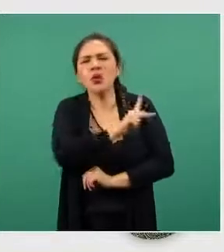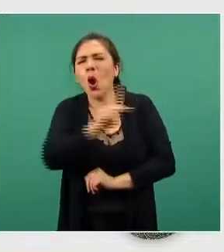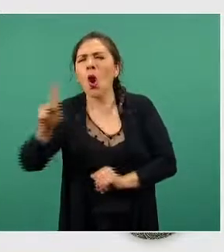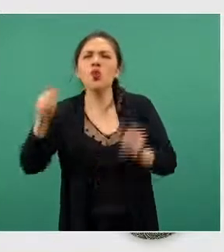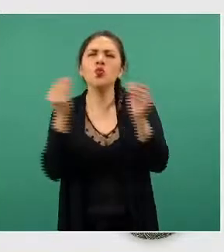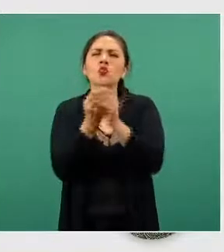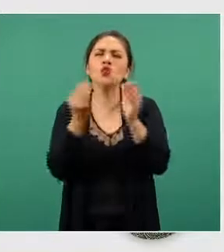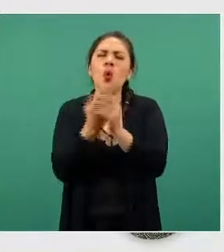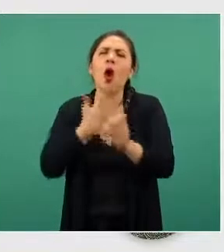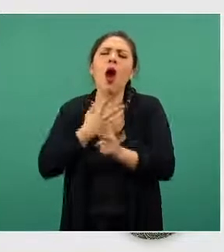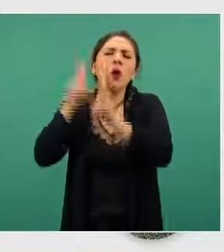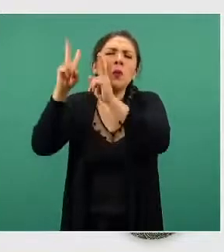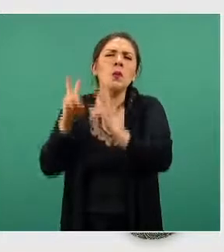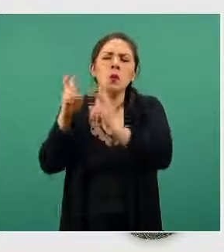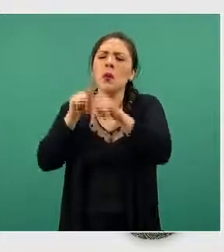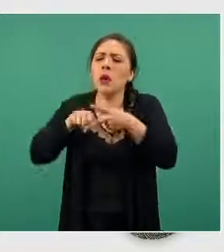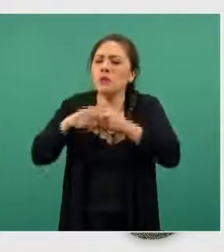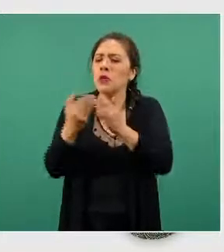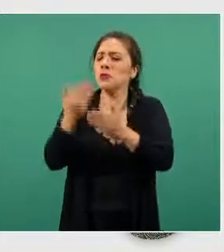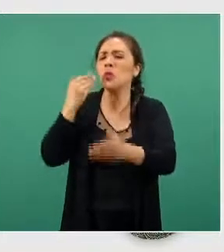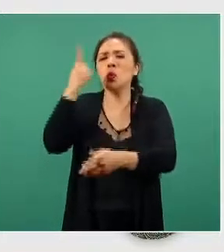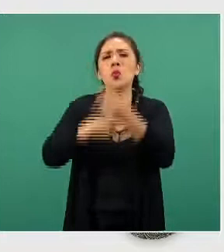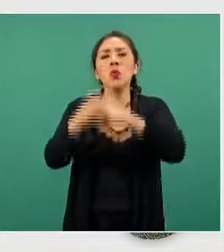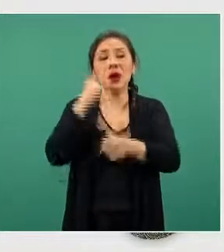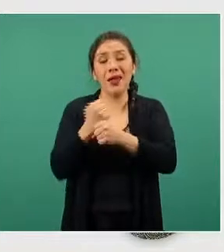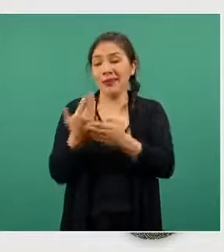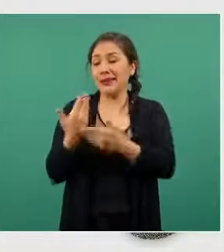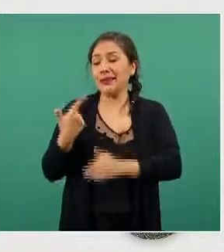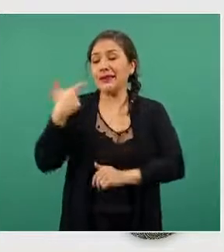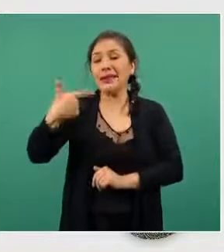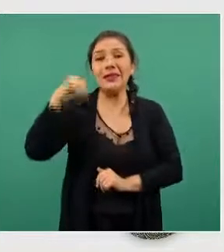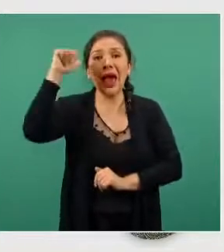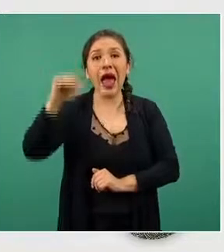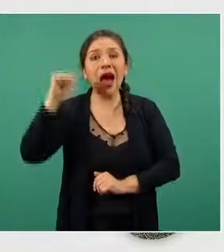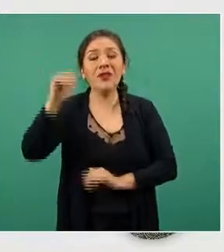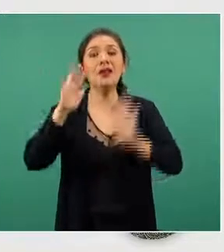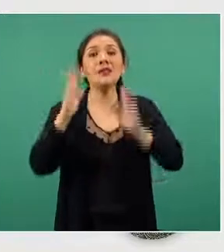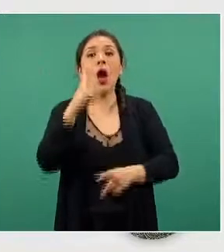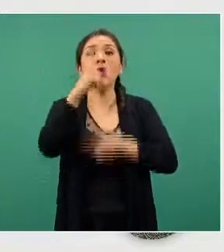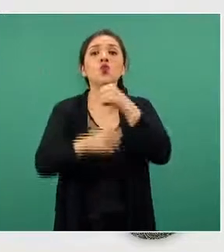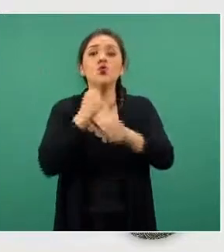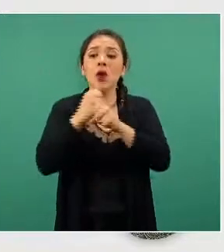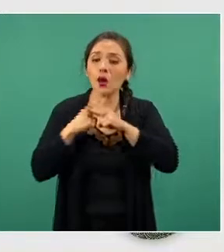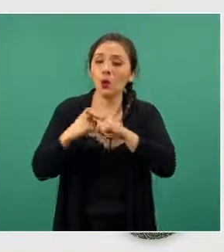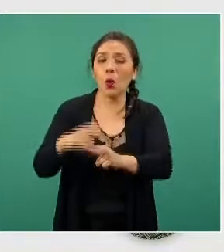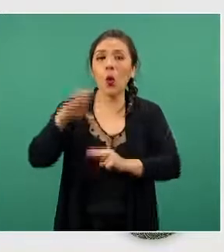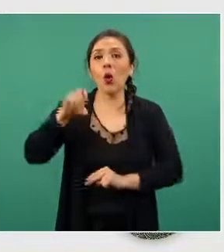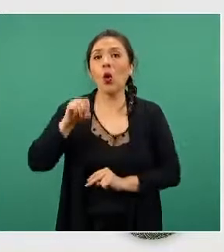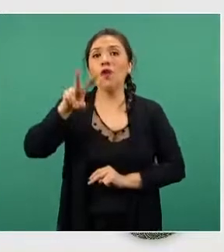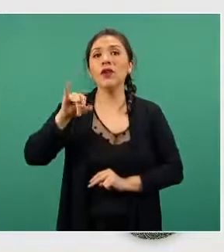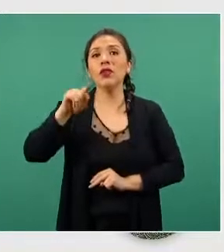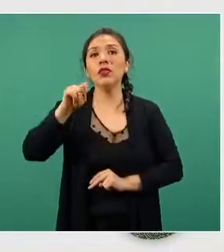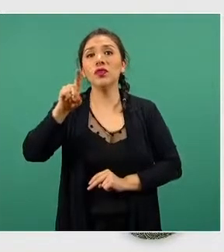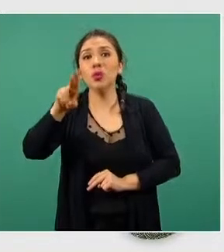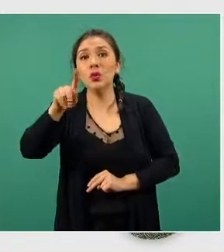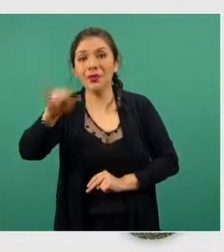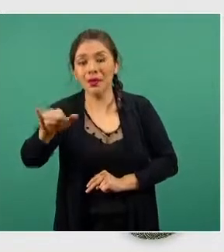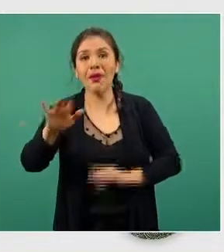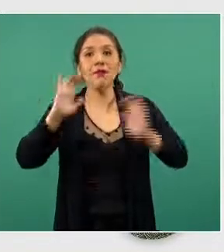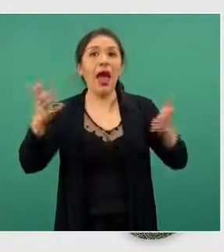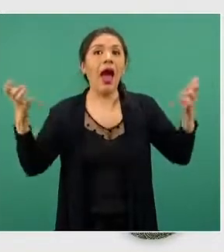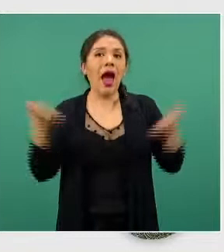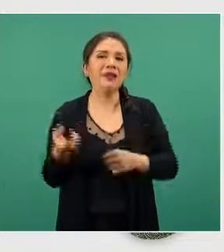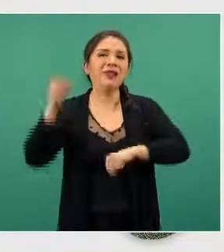material que ya tenemos grabado desde el año pasado. El pasado 7 de abril, de hecho, conmemoramos el primer año de COVIDuti y se hizo un